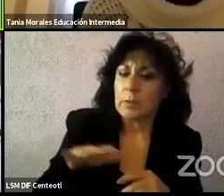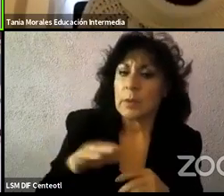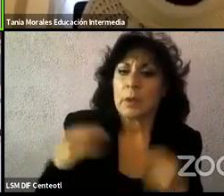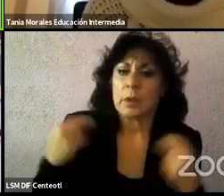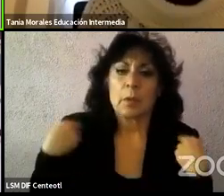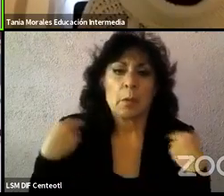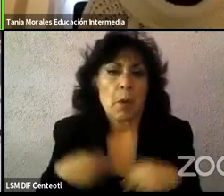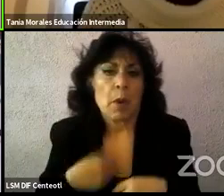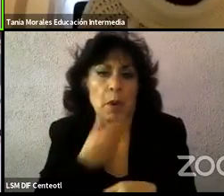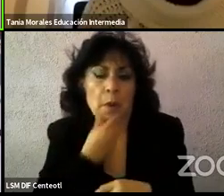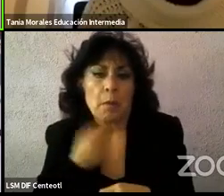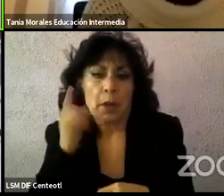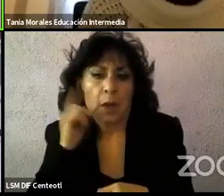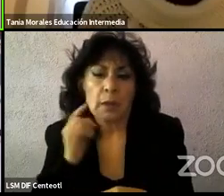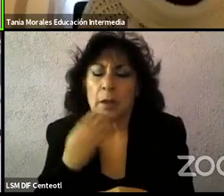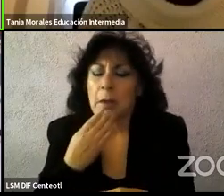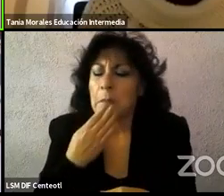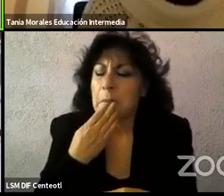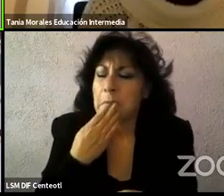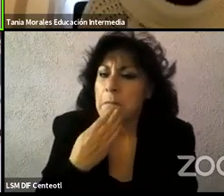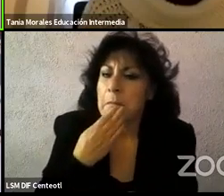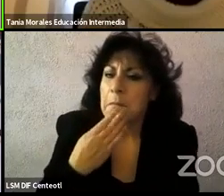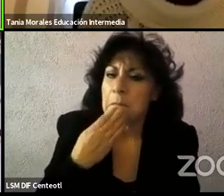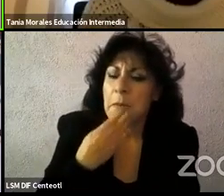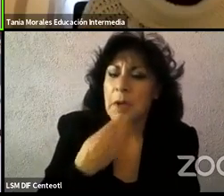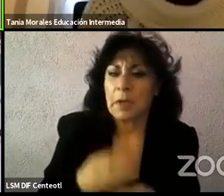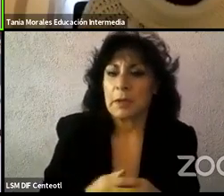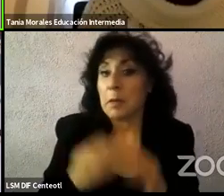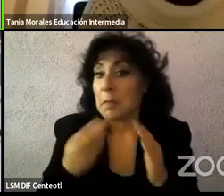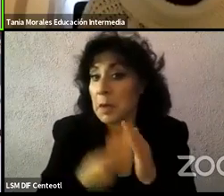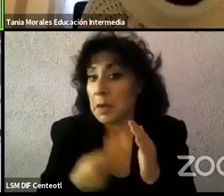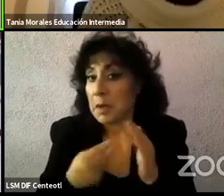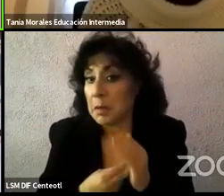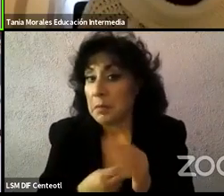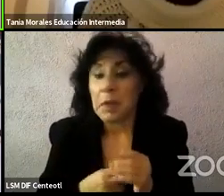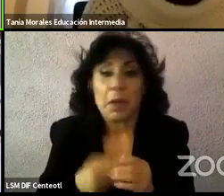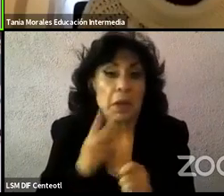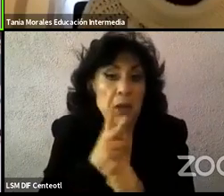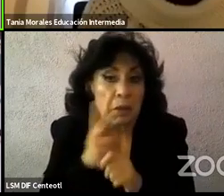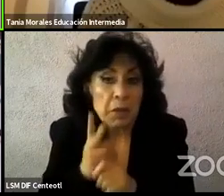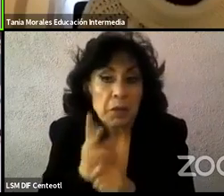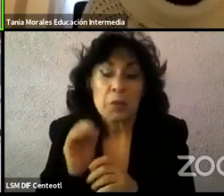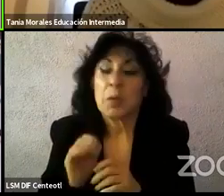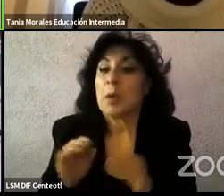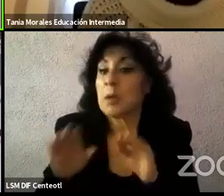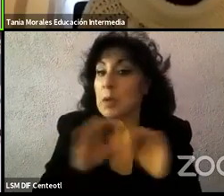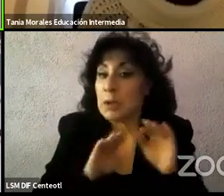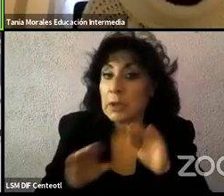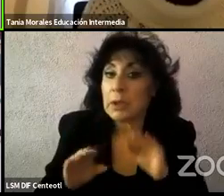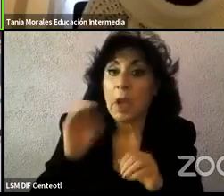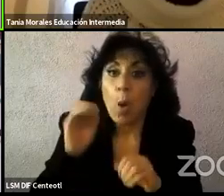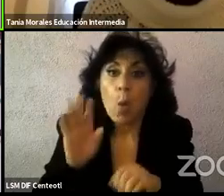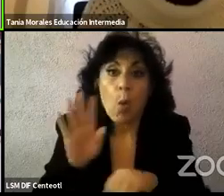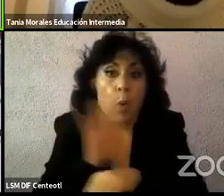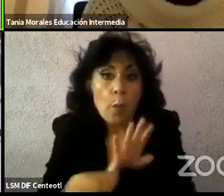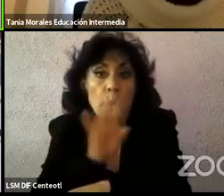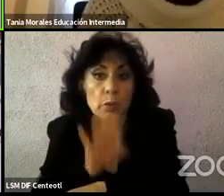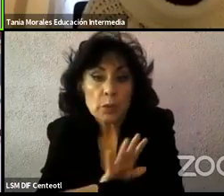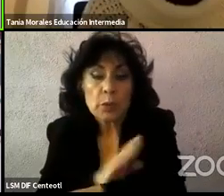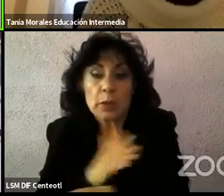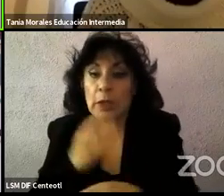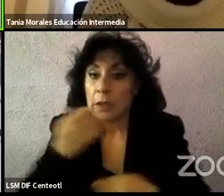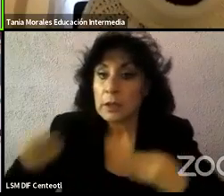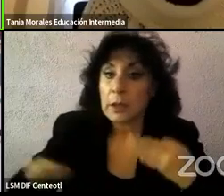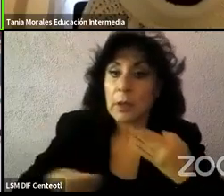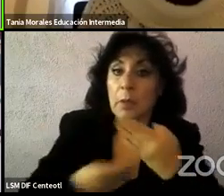herramientas visuales, visuales, digitales o incluso emocionales para poder sobrellevar la situación actual,